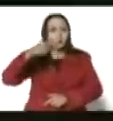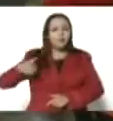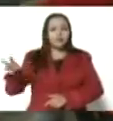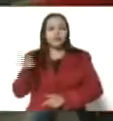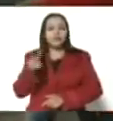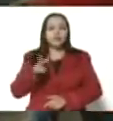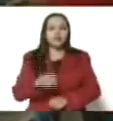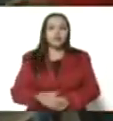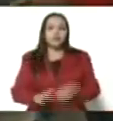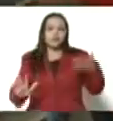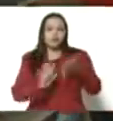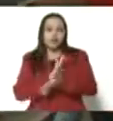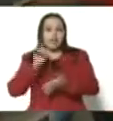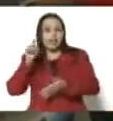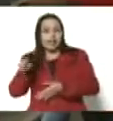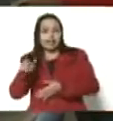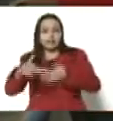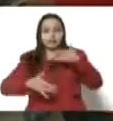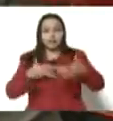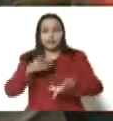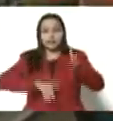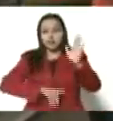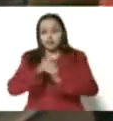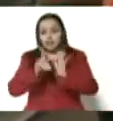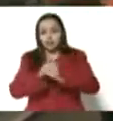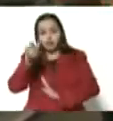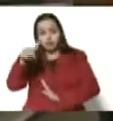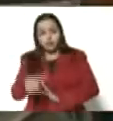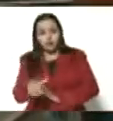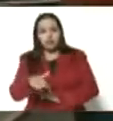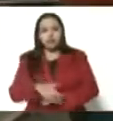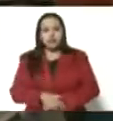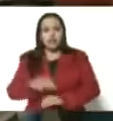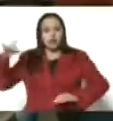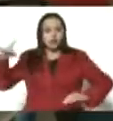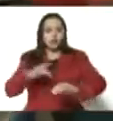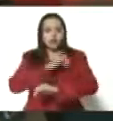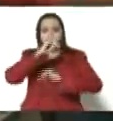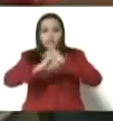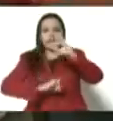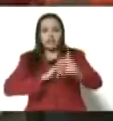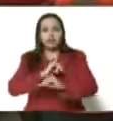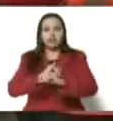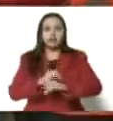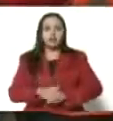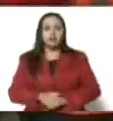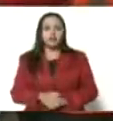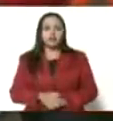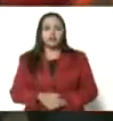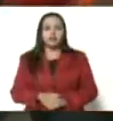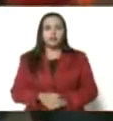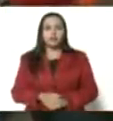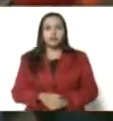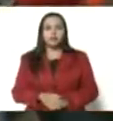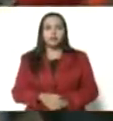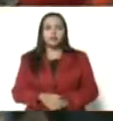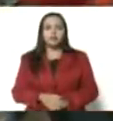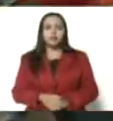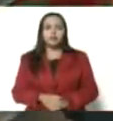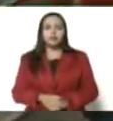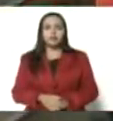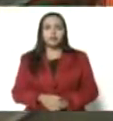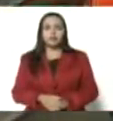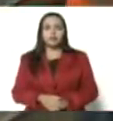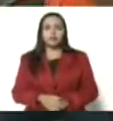venezolano a propósito de este acto que se desarrolla acá en el Aeropuerto Internacional de Maiquetía Simón Bolívar.